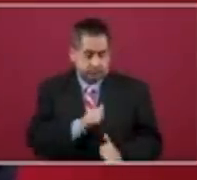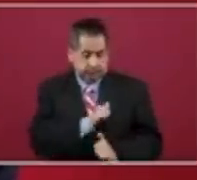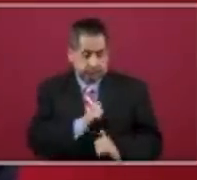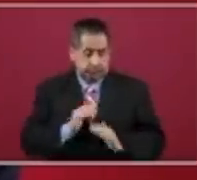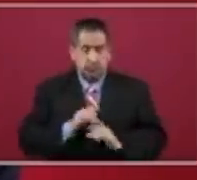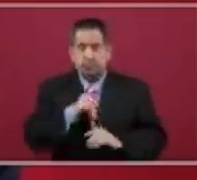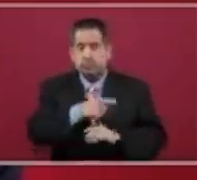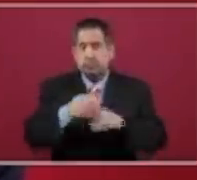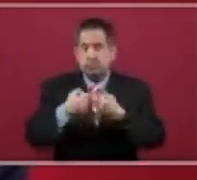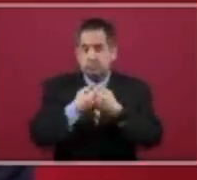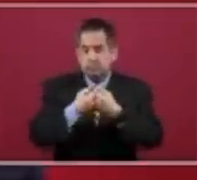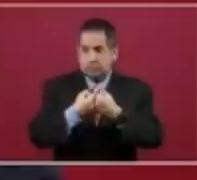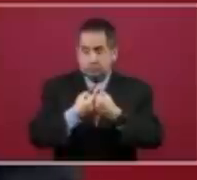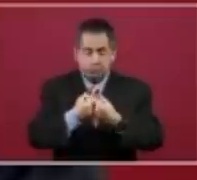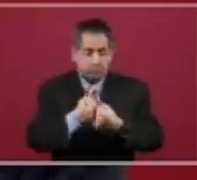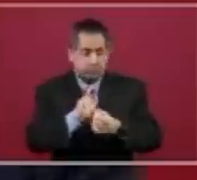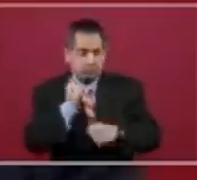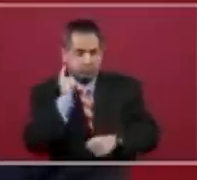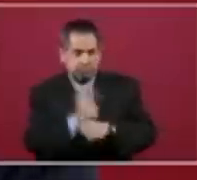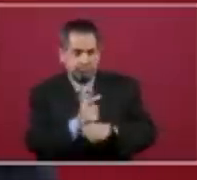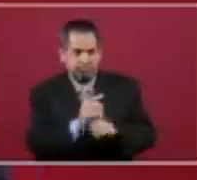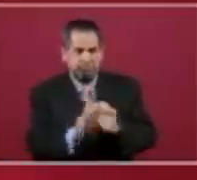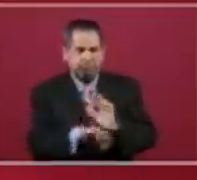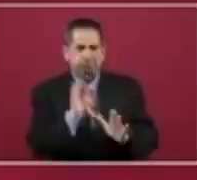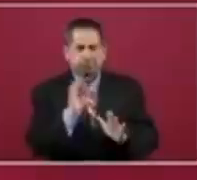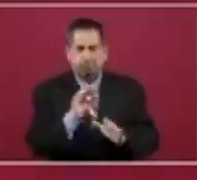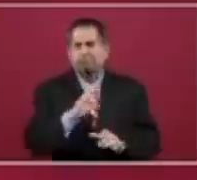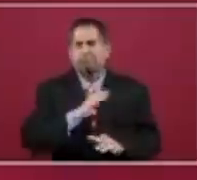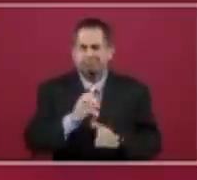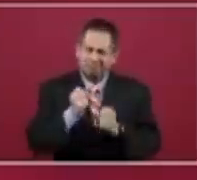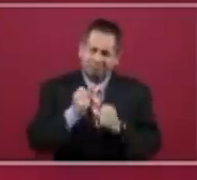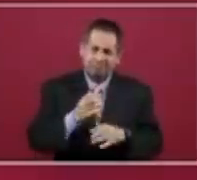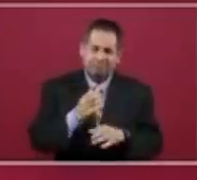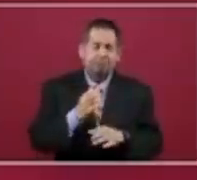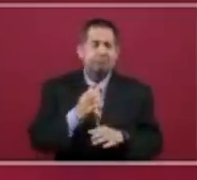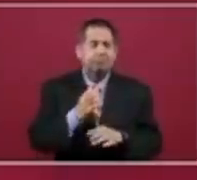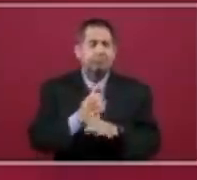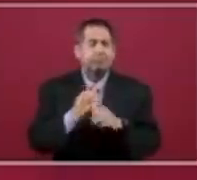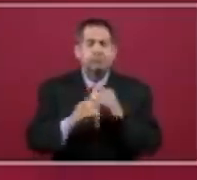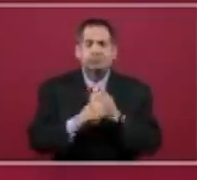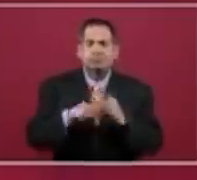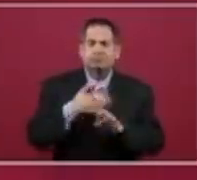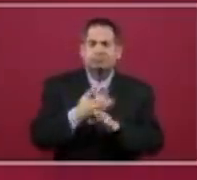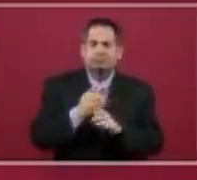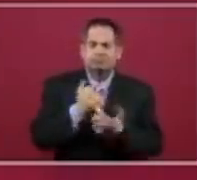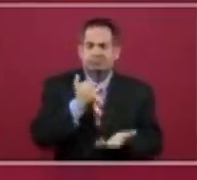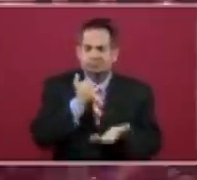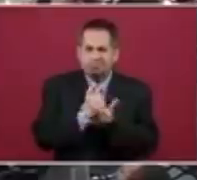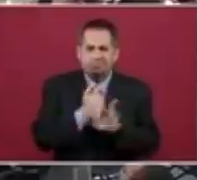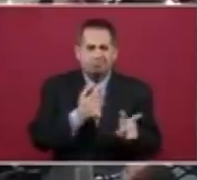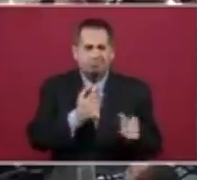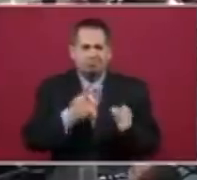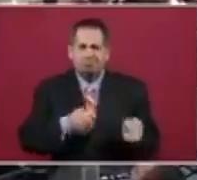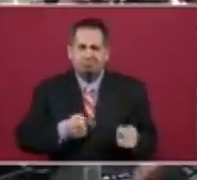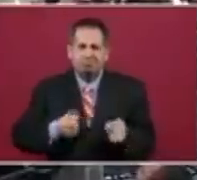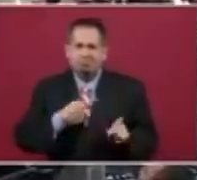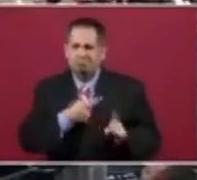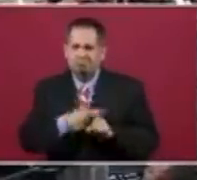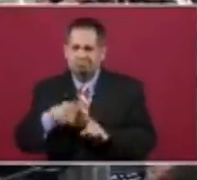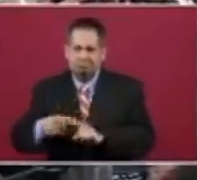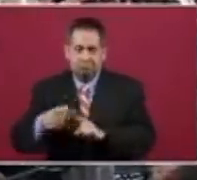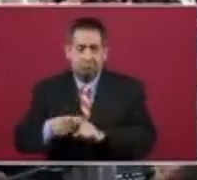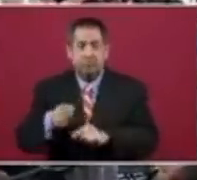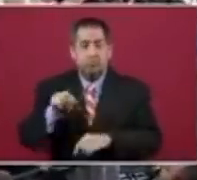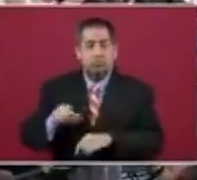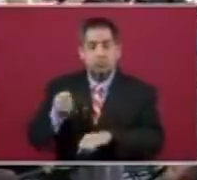frontera se encontraron armas. Ese fue el reporte que presentó hoy el secretario